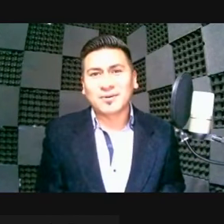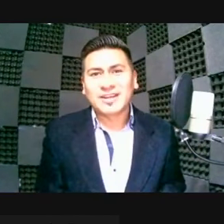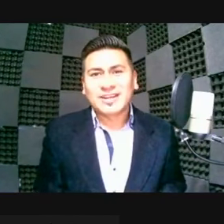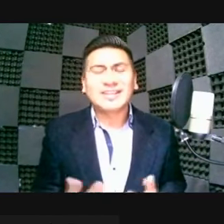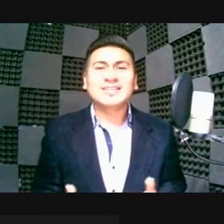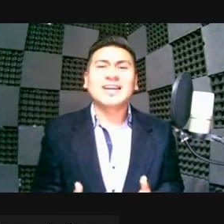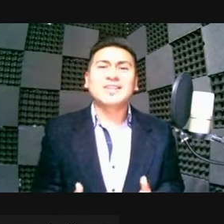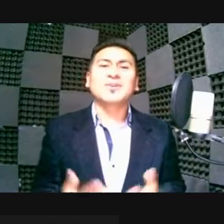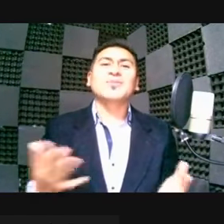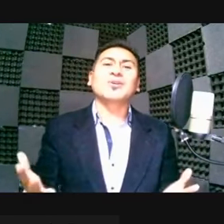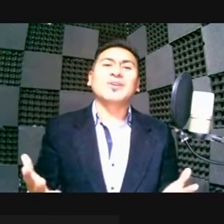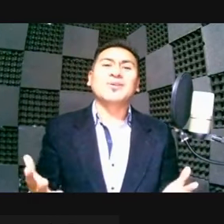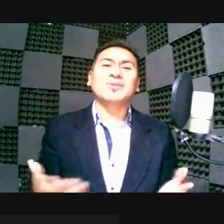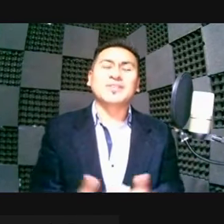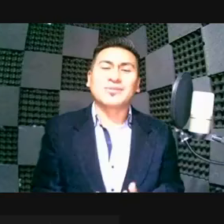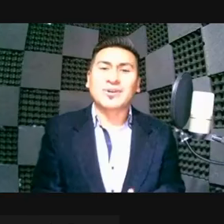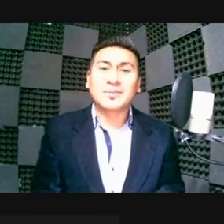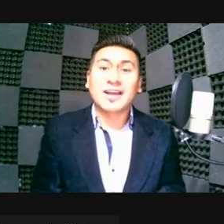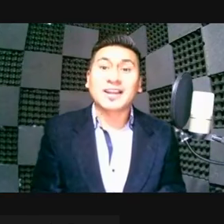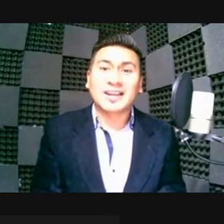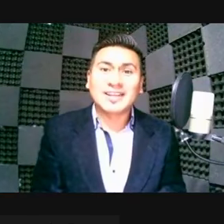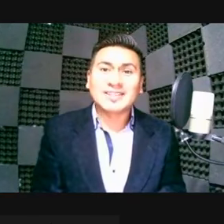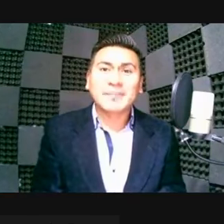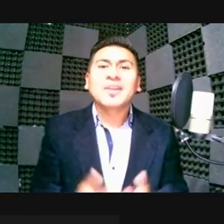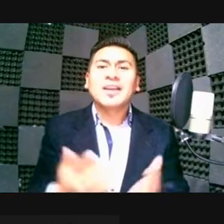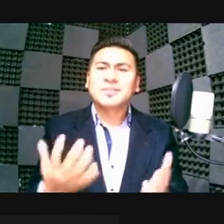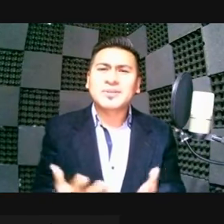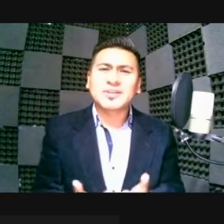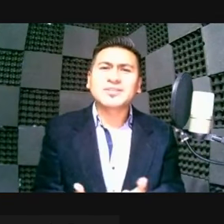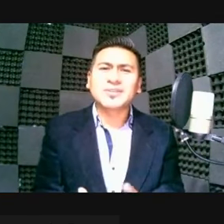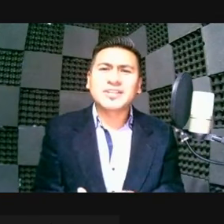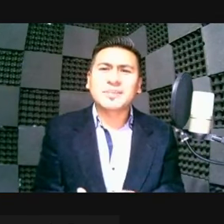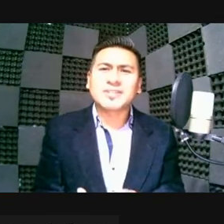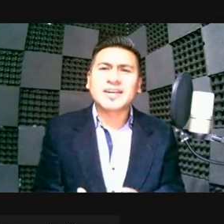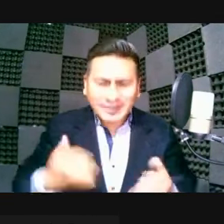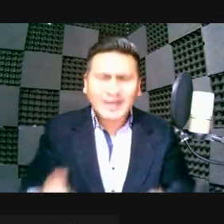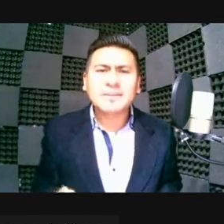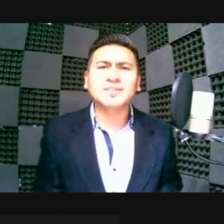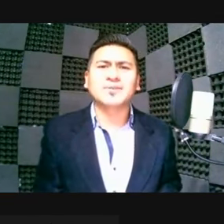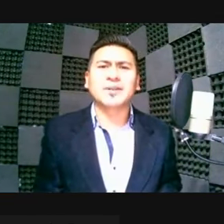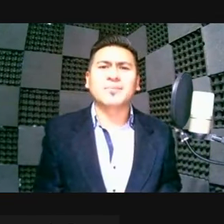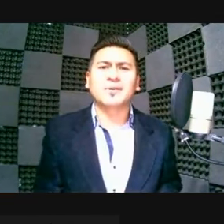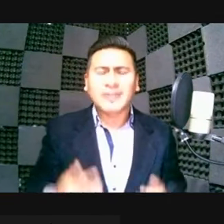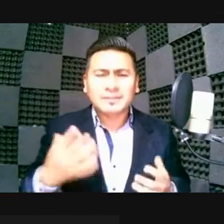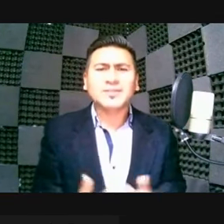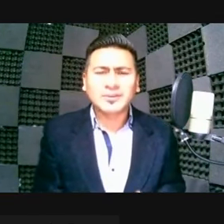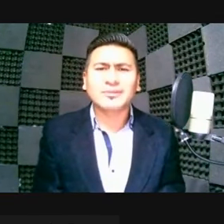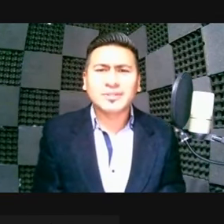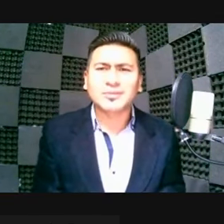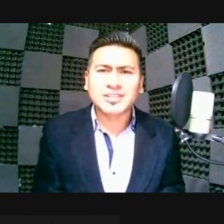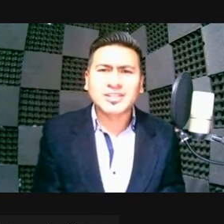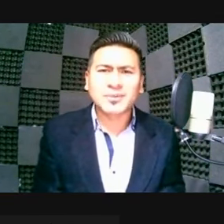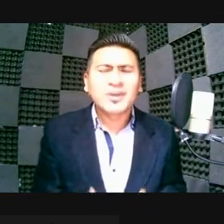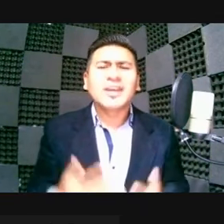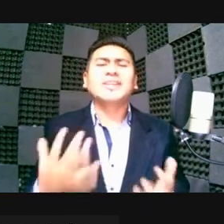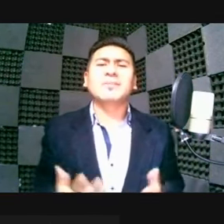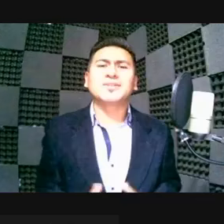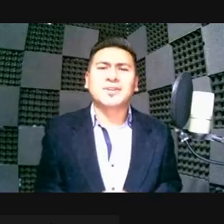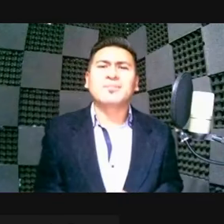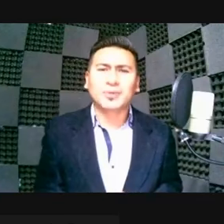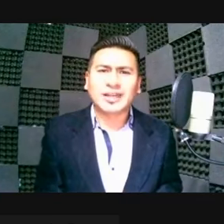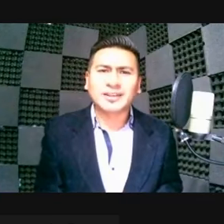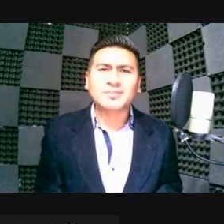pueblo. Y en este caso, como lo dijo nuestra honorable alcaldesa, las personas con discapacidad también son el pueblo, también son de nuestro municipio y